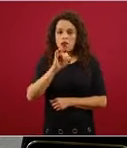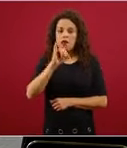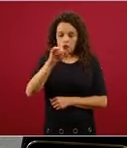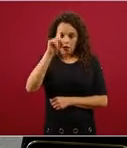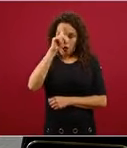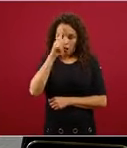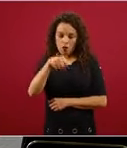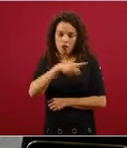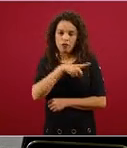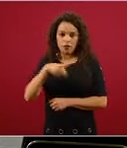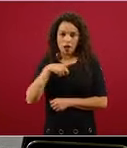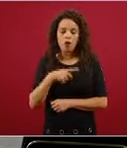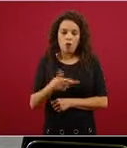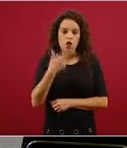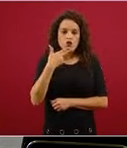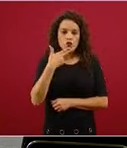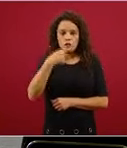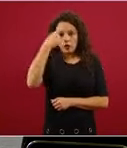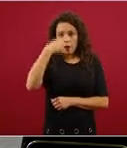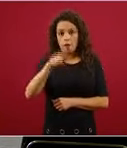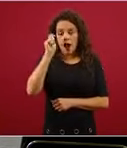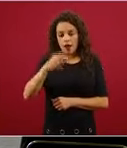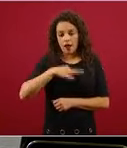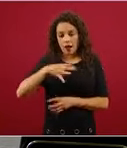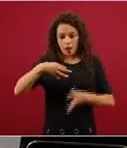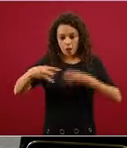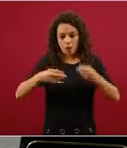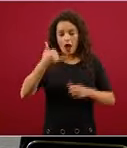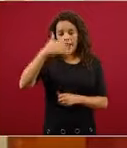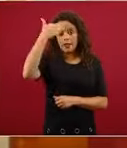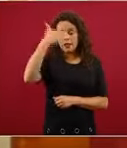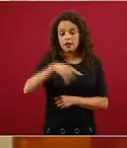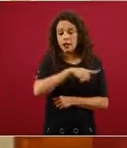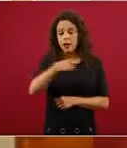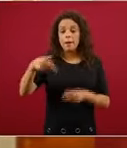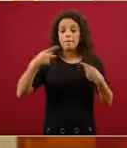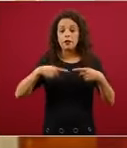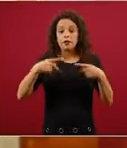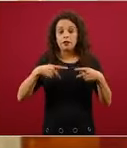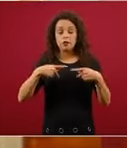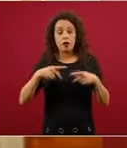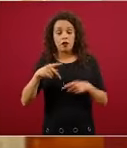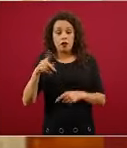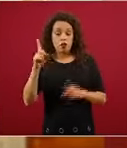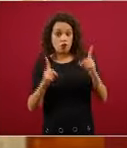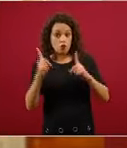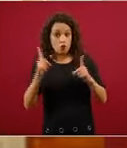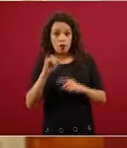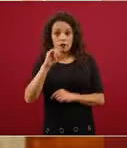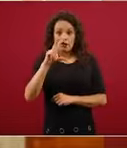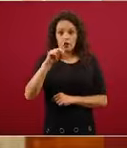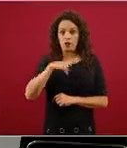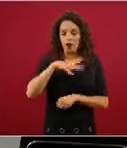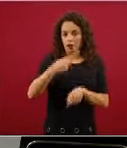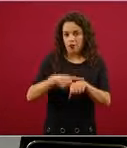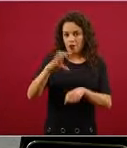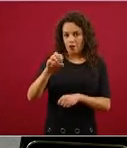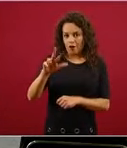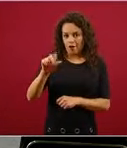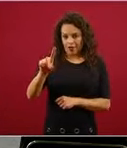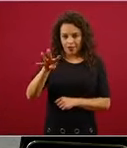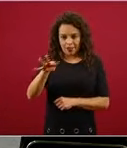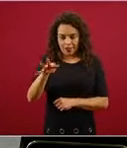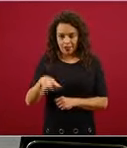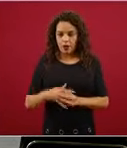vigilancia epidemiológica y para el diagnóstico clínico de los pacientes sospechosos con COVID-19. De este